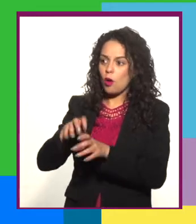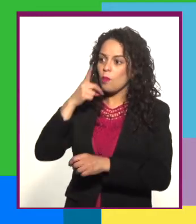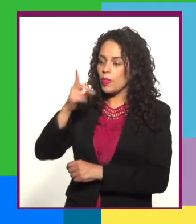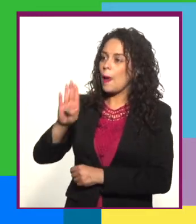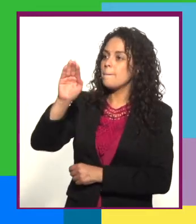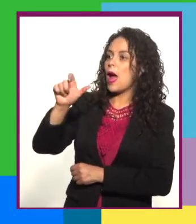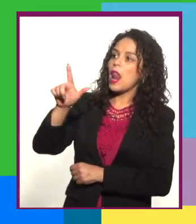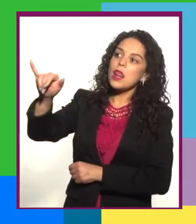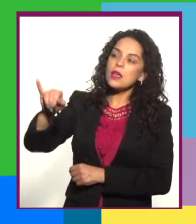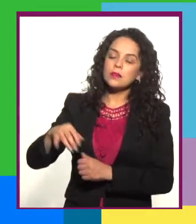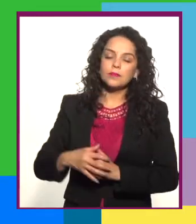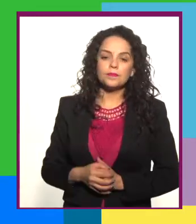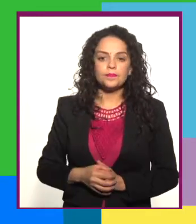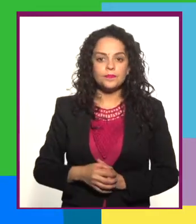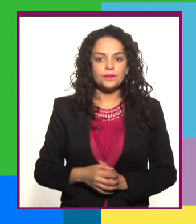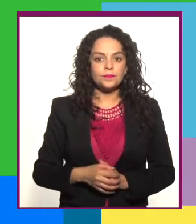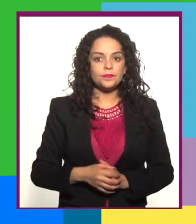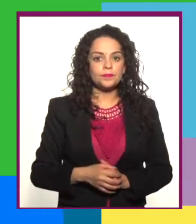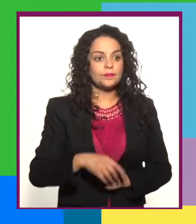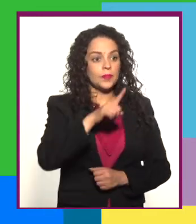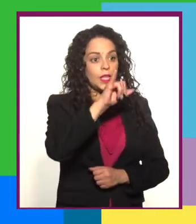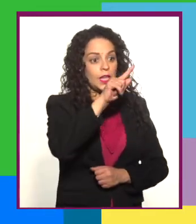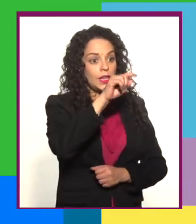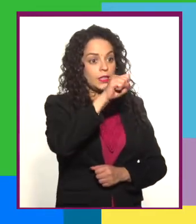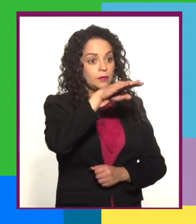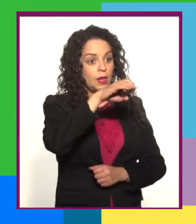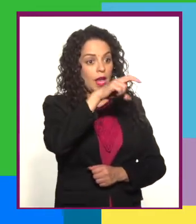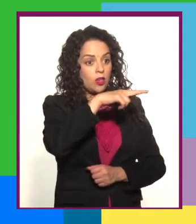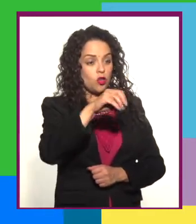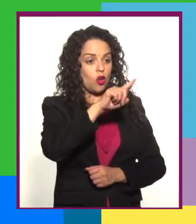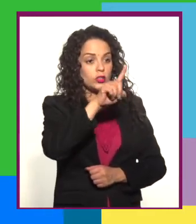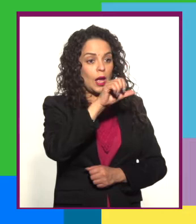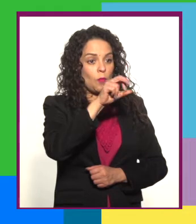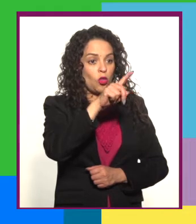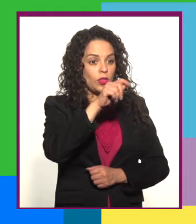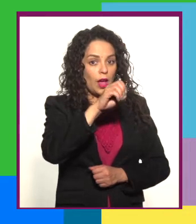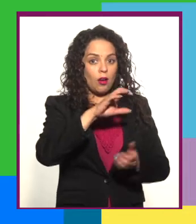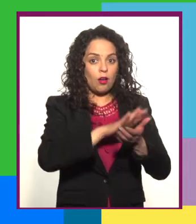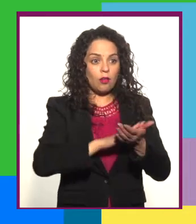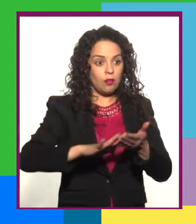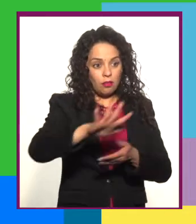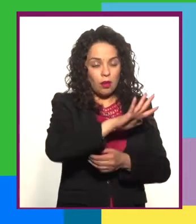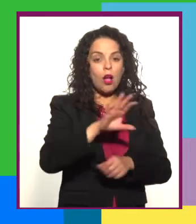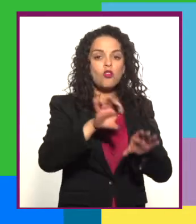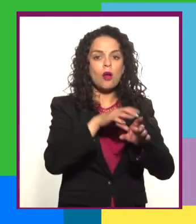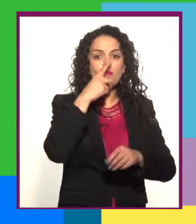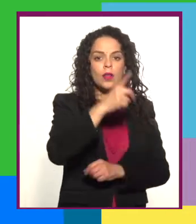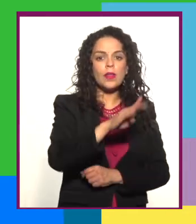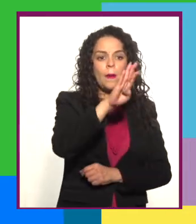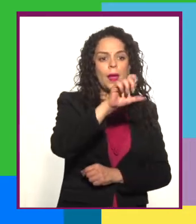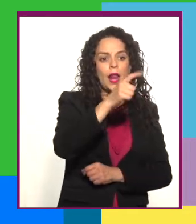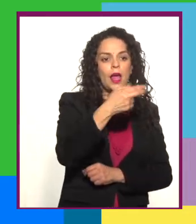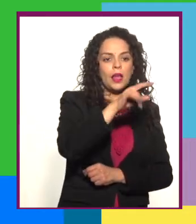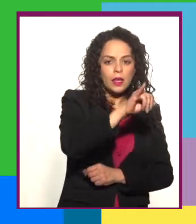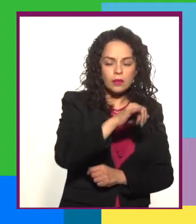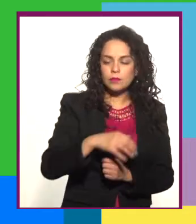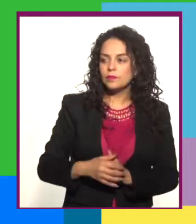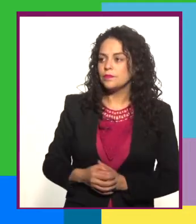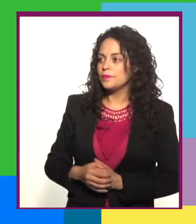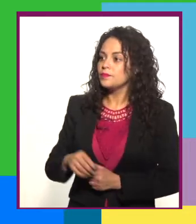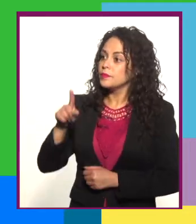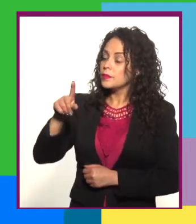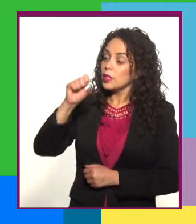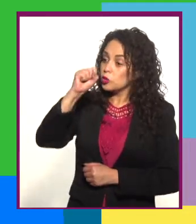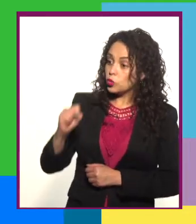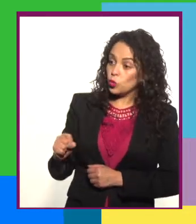valles centrales, se dice bali. En zapoteco istmeño, de la región del Istmo, se diría belegui. Y